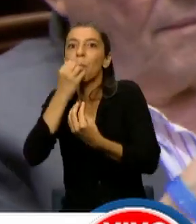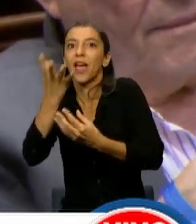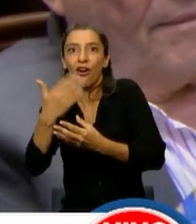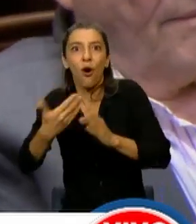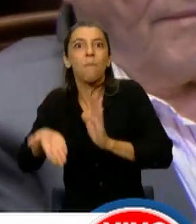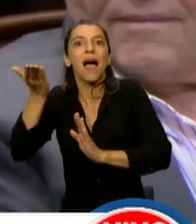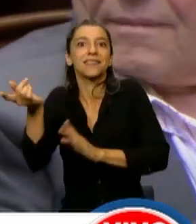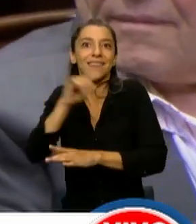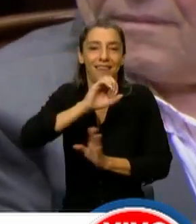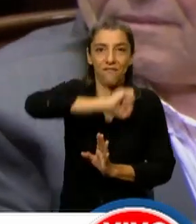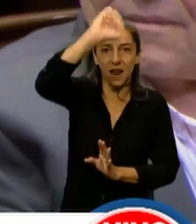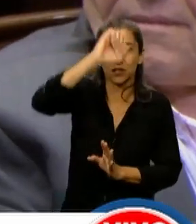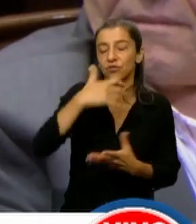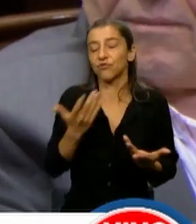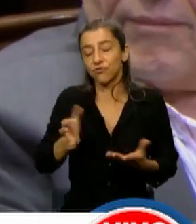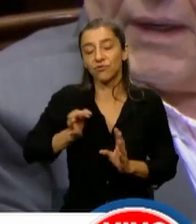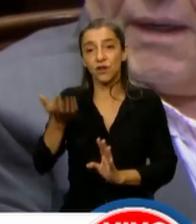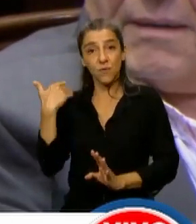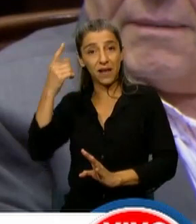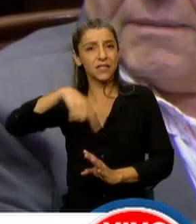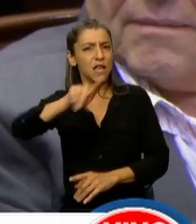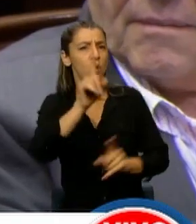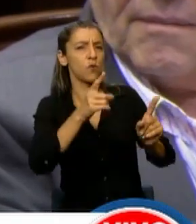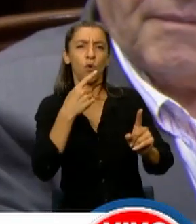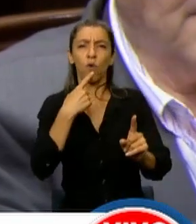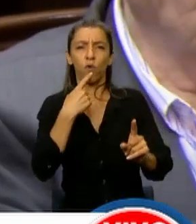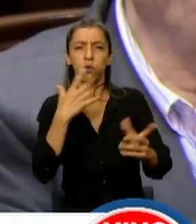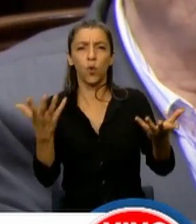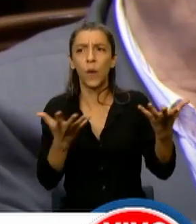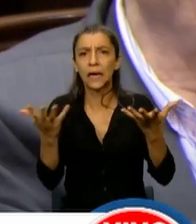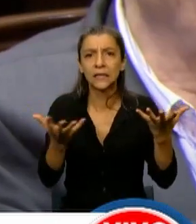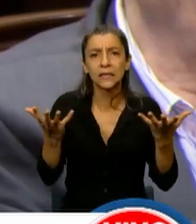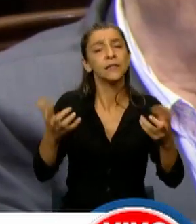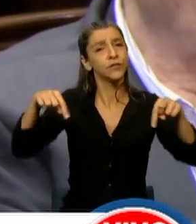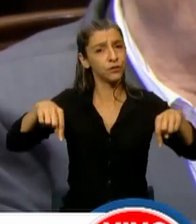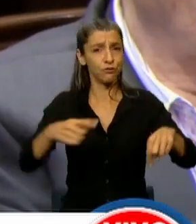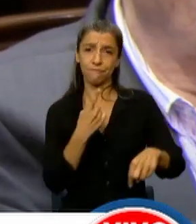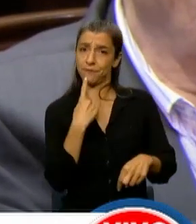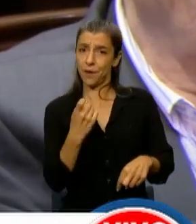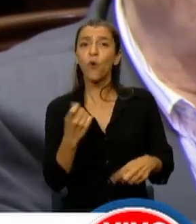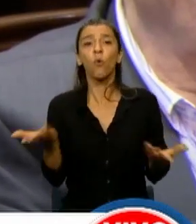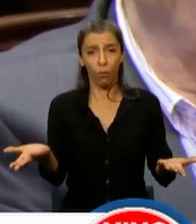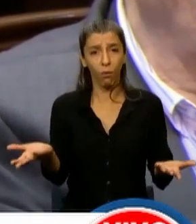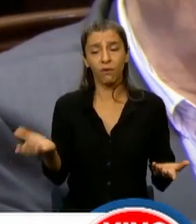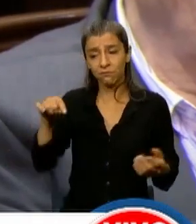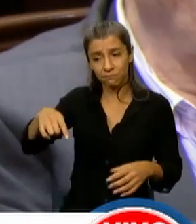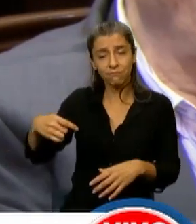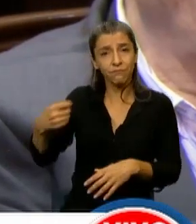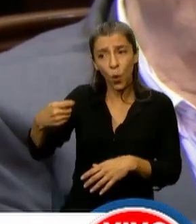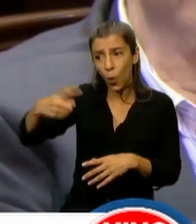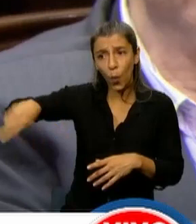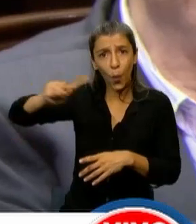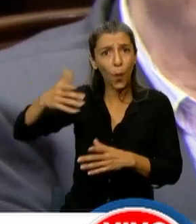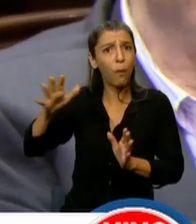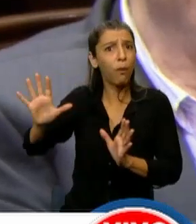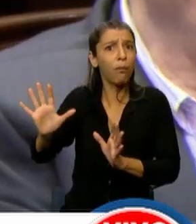muchos colegas habrán tenido la duda que qué era lo que iba a pasar. Y hoy vemos que le dimos aumentos de acuerdo a esa